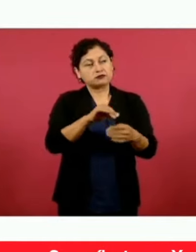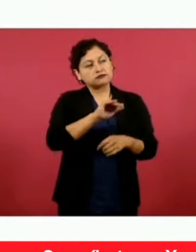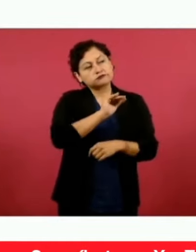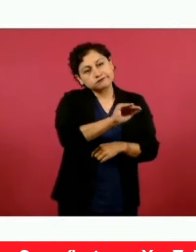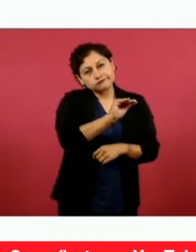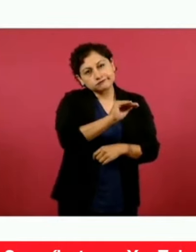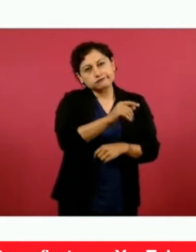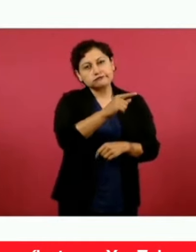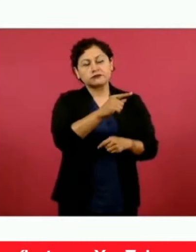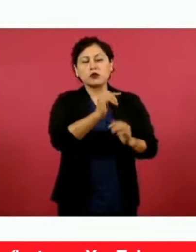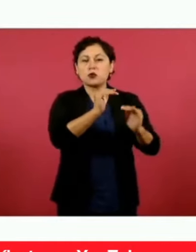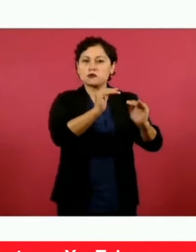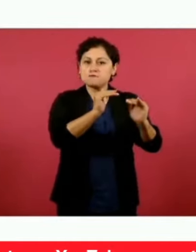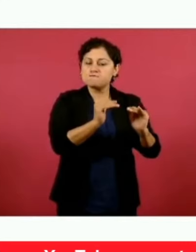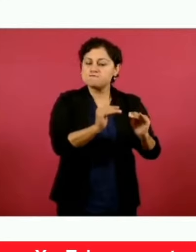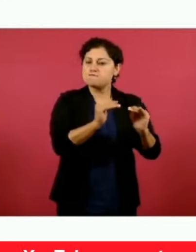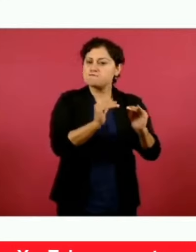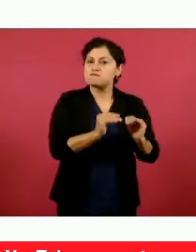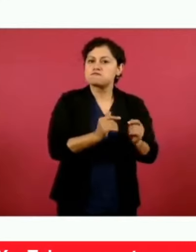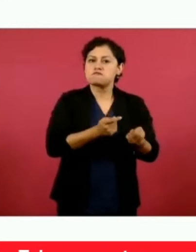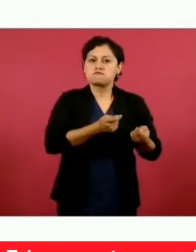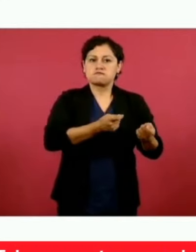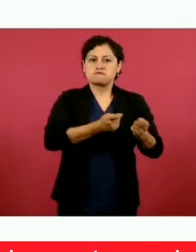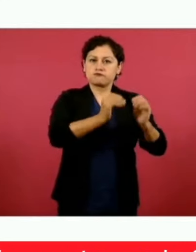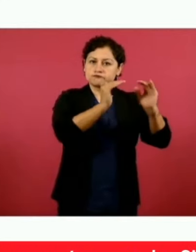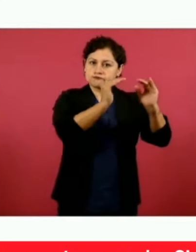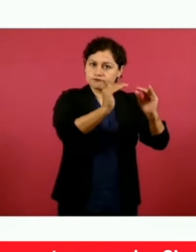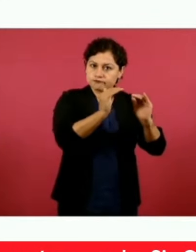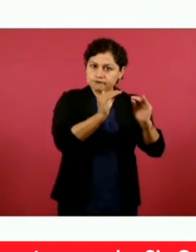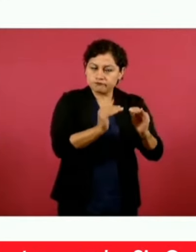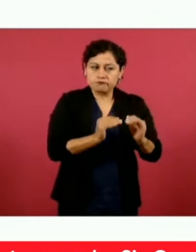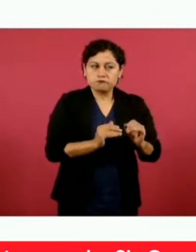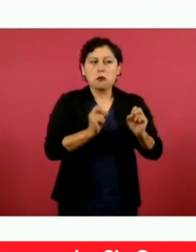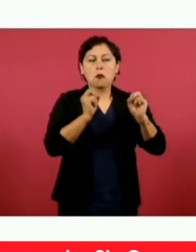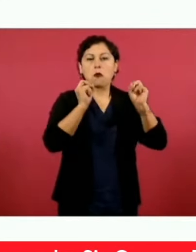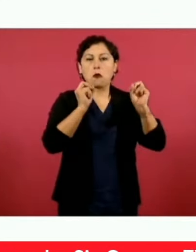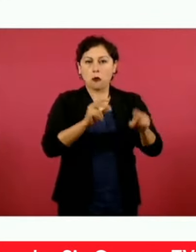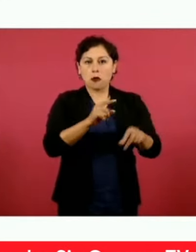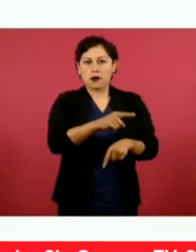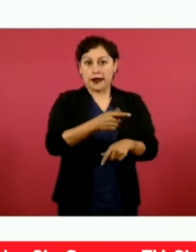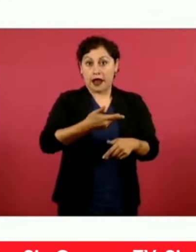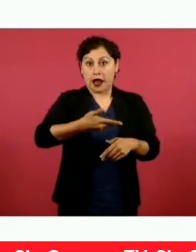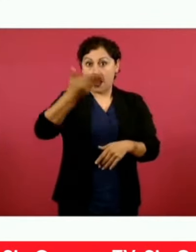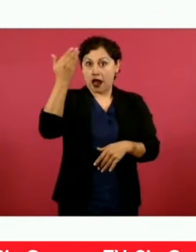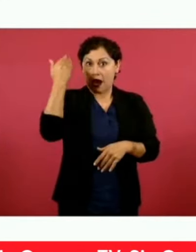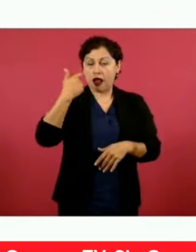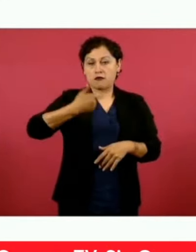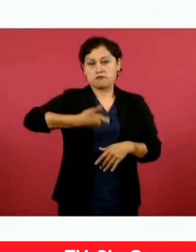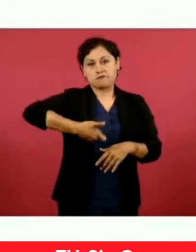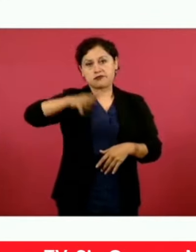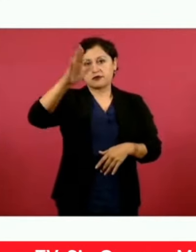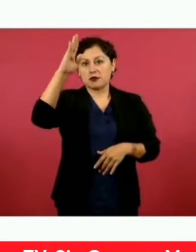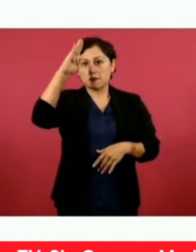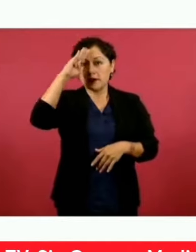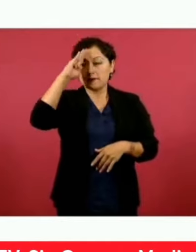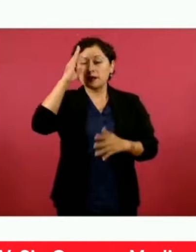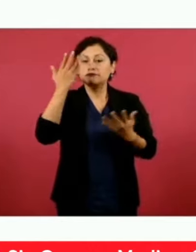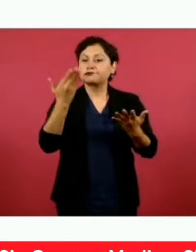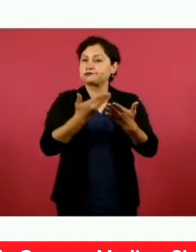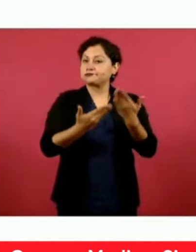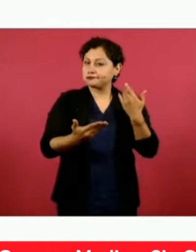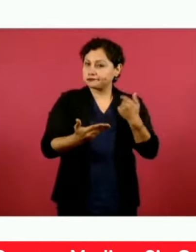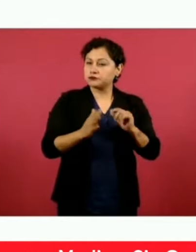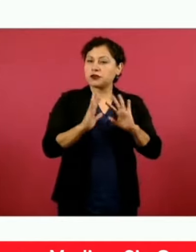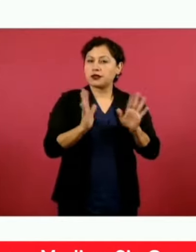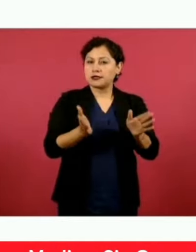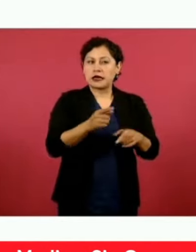han ajustado sus precios, sus costos, han tenido buenos datos, ya no aparecen entre las franquicias más caras en el país, aquí